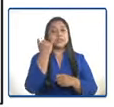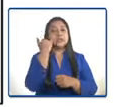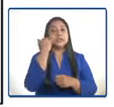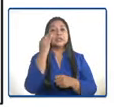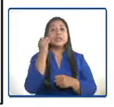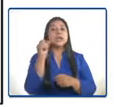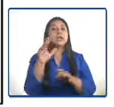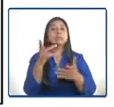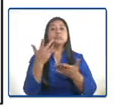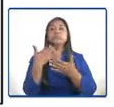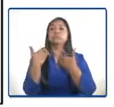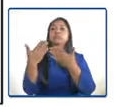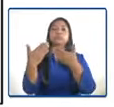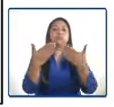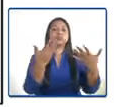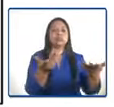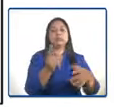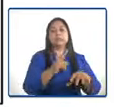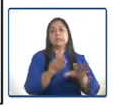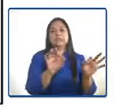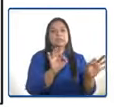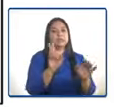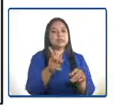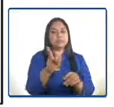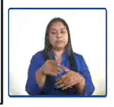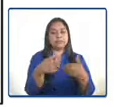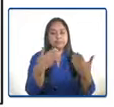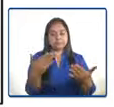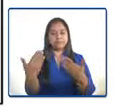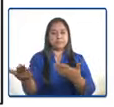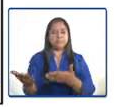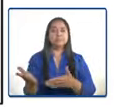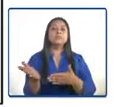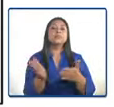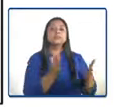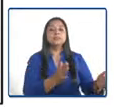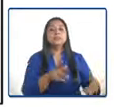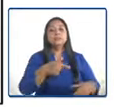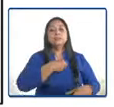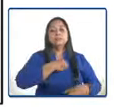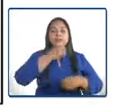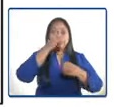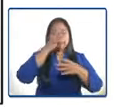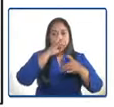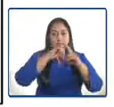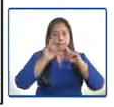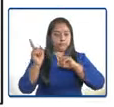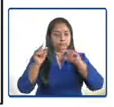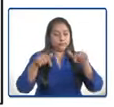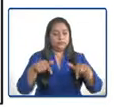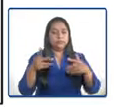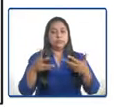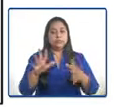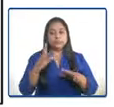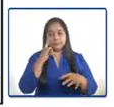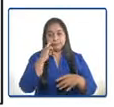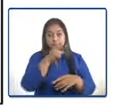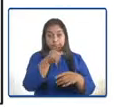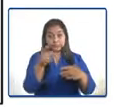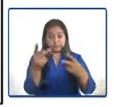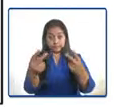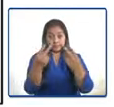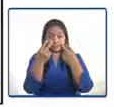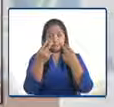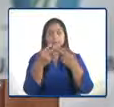todo momento. Quiero comentarles, quiero decirle a los señores periodistas que hoy están aquí presentes y a los que me están